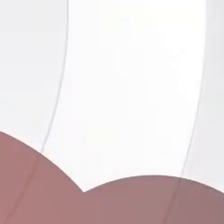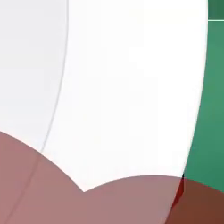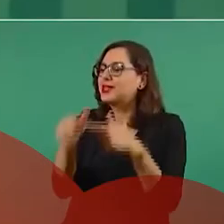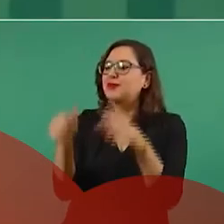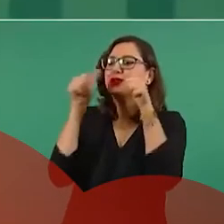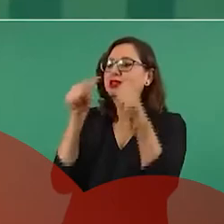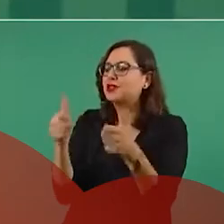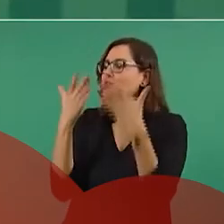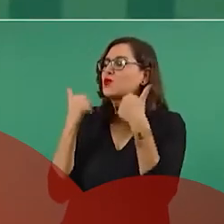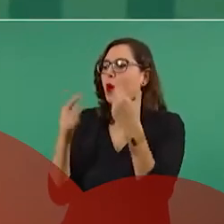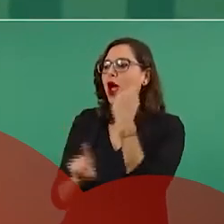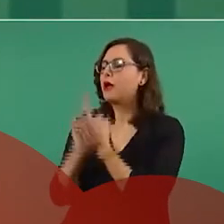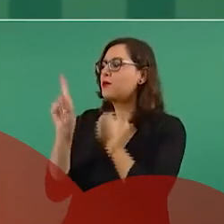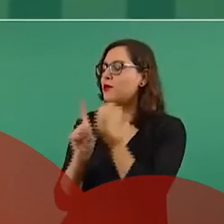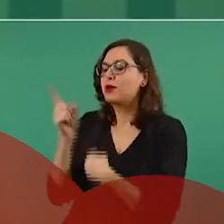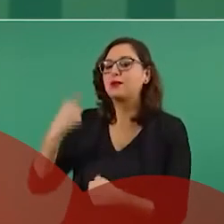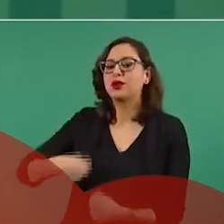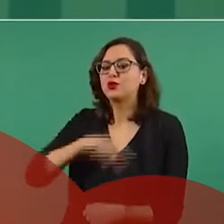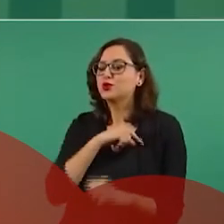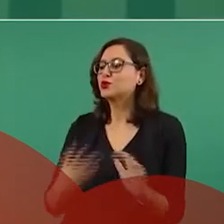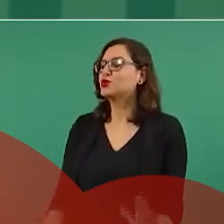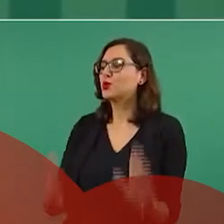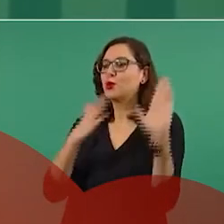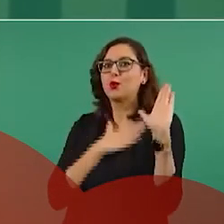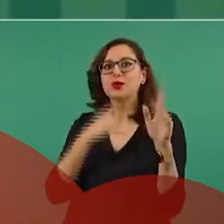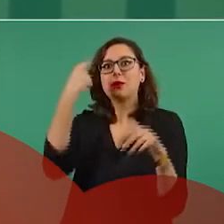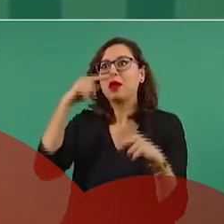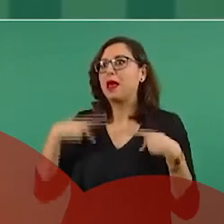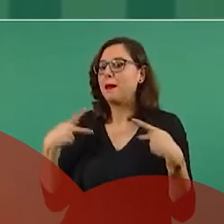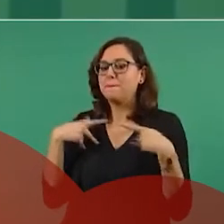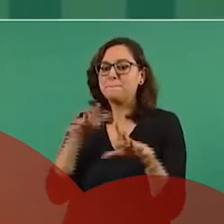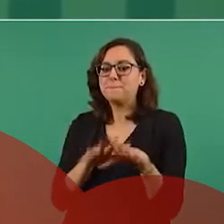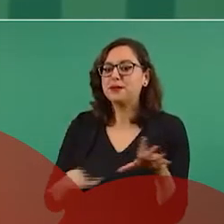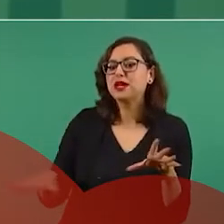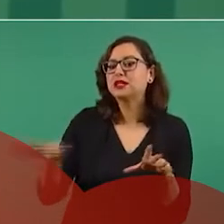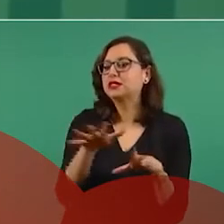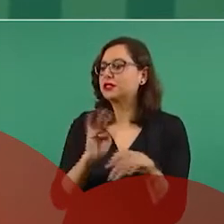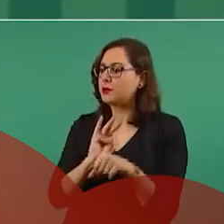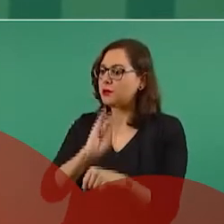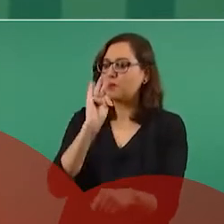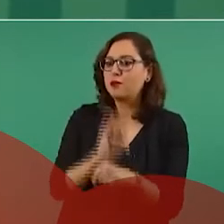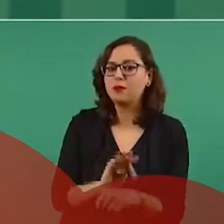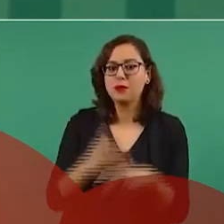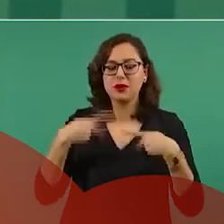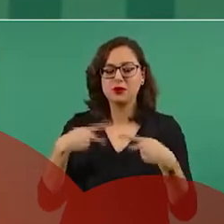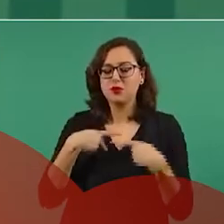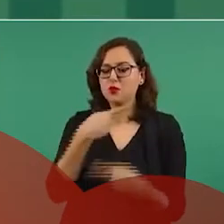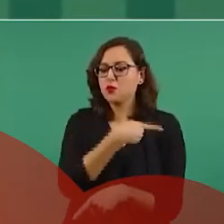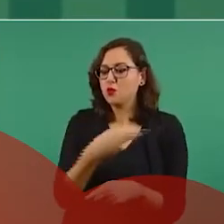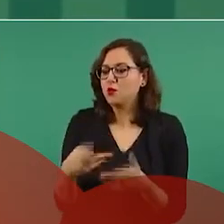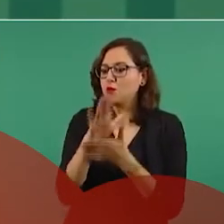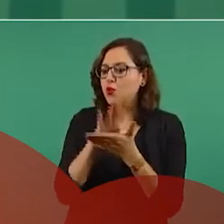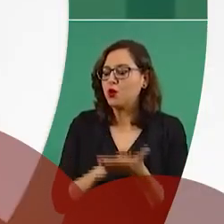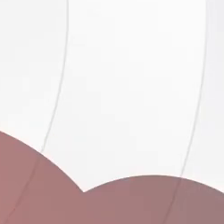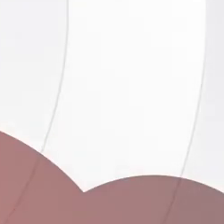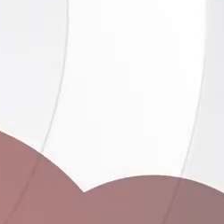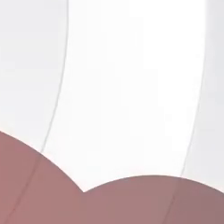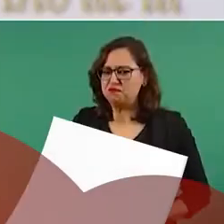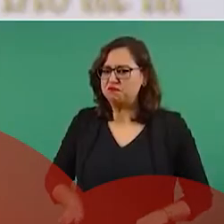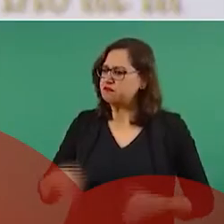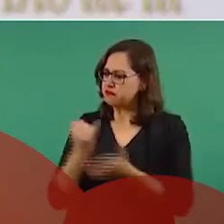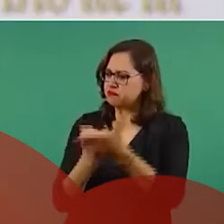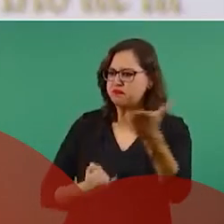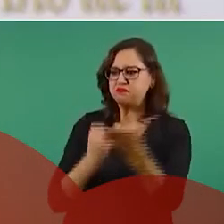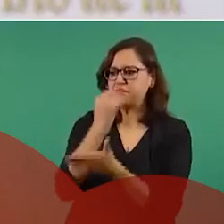gente. Nosotros vamos a ayudar porque lo que queremos es que pobladores de Chalco, Iztapalapa y Tláhuac puedan tener este servicio lo más pronto posible, señaló el presidente. En